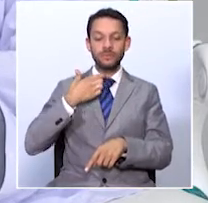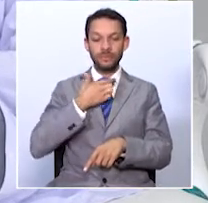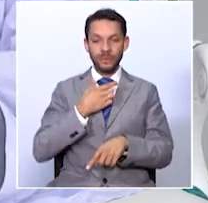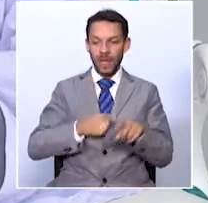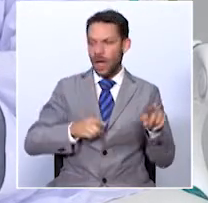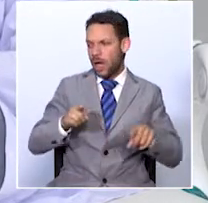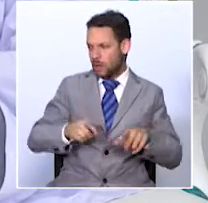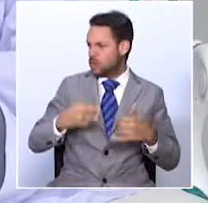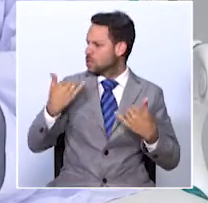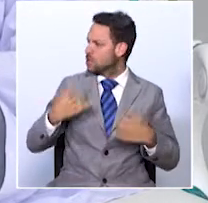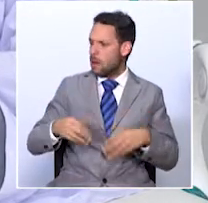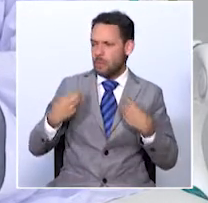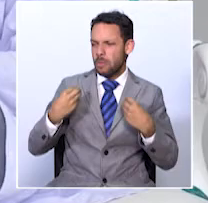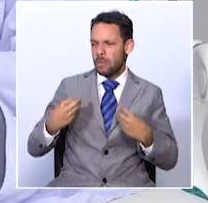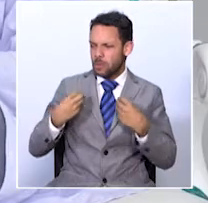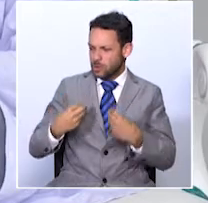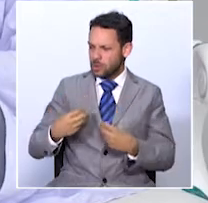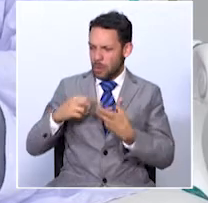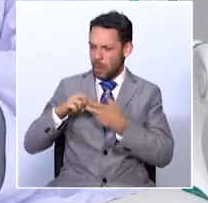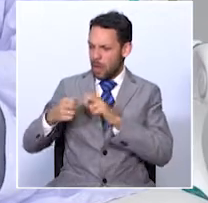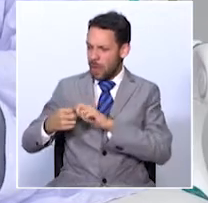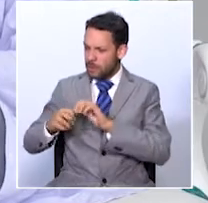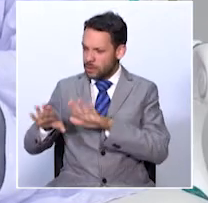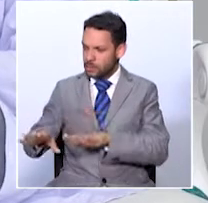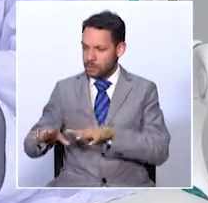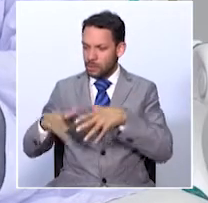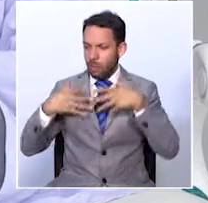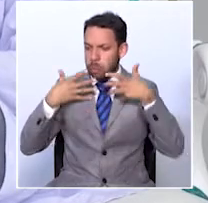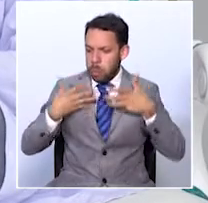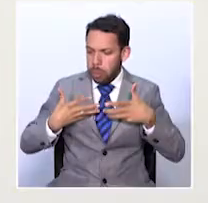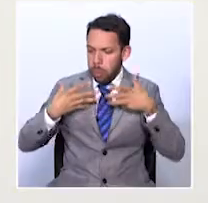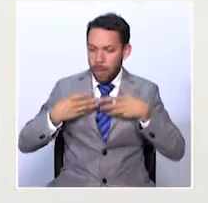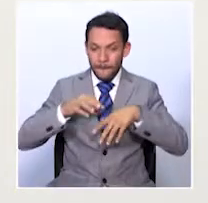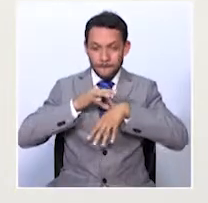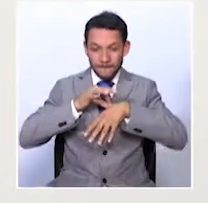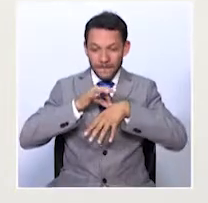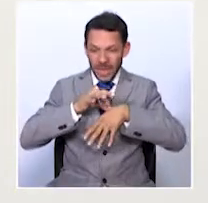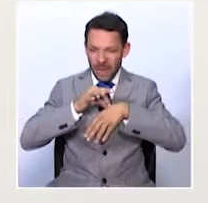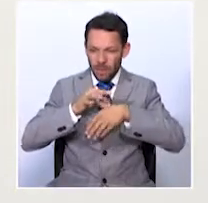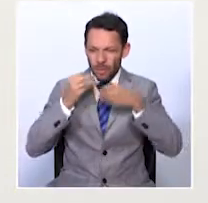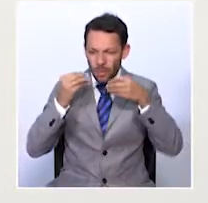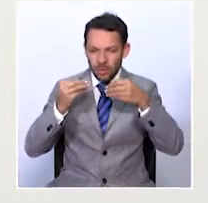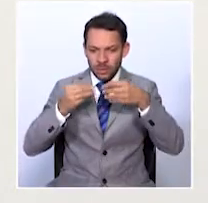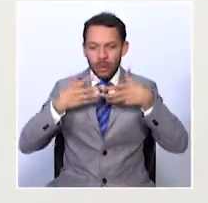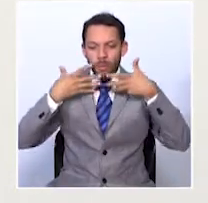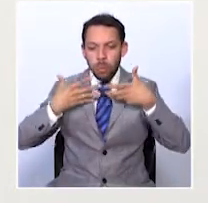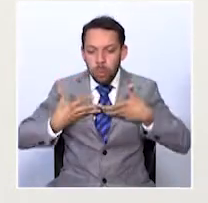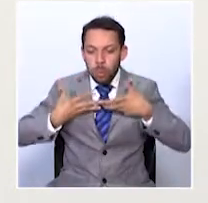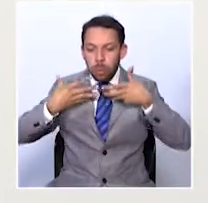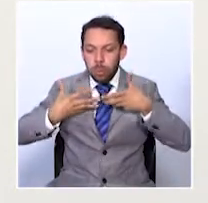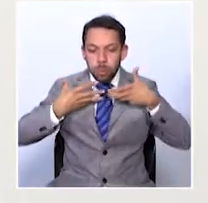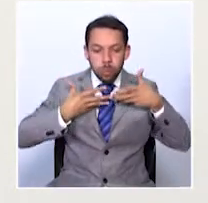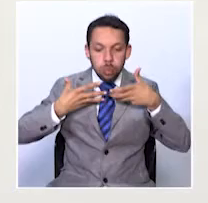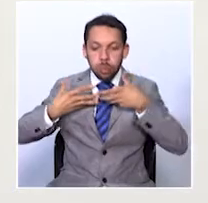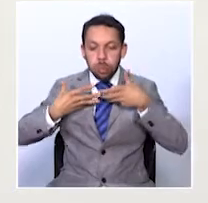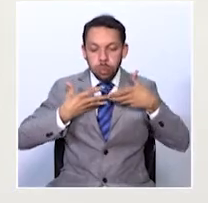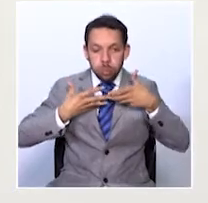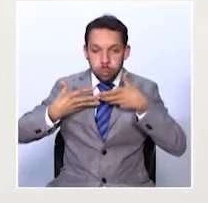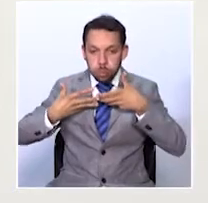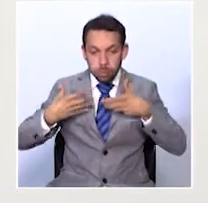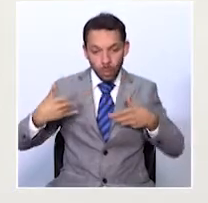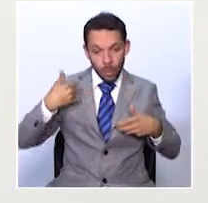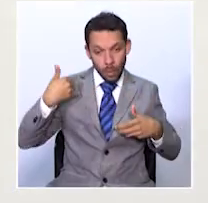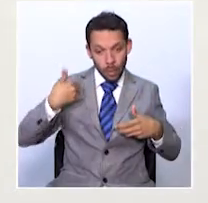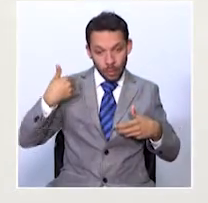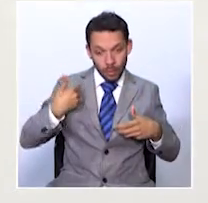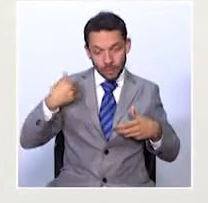ha ido la mano en esta flacidez de toda esta piel, si la persona es menor de